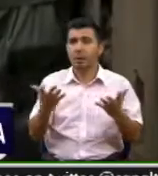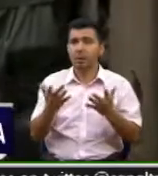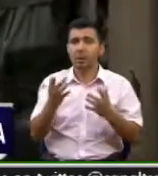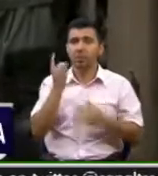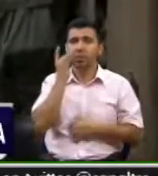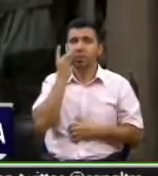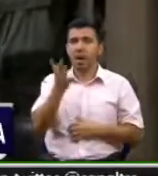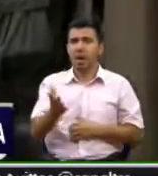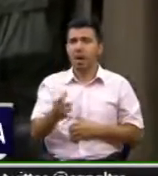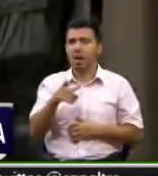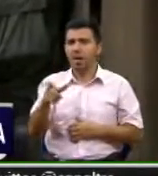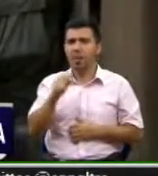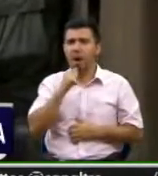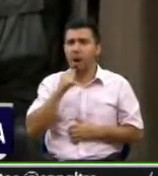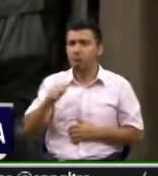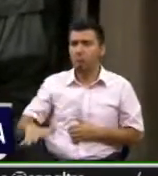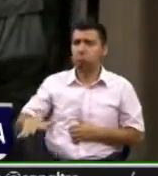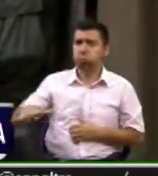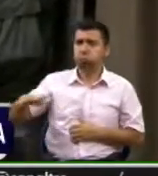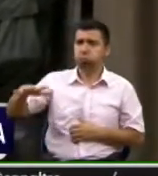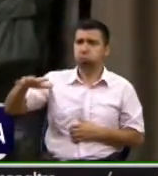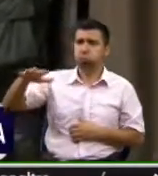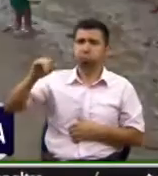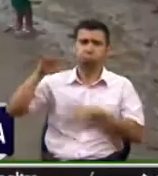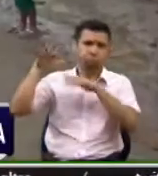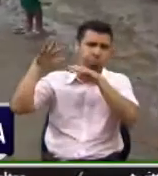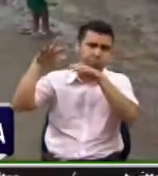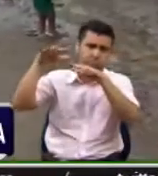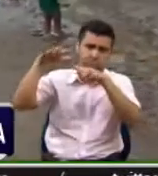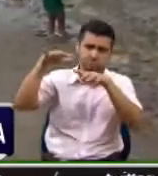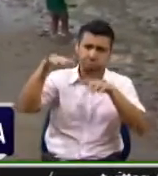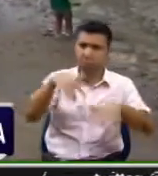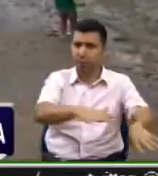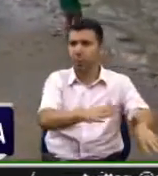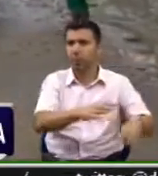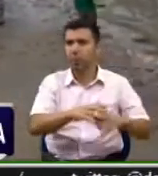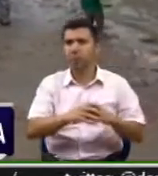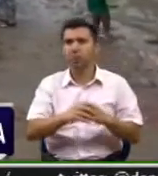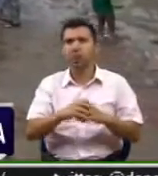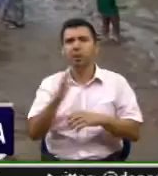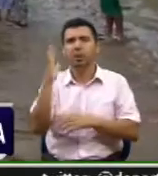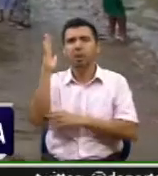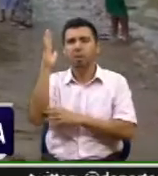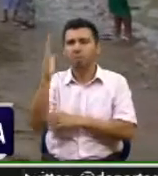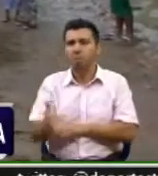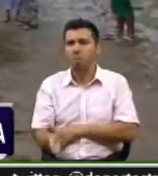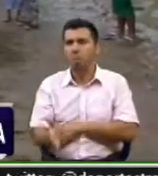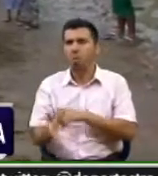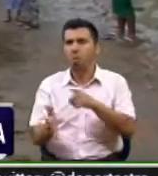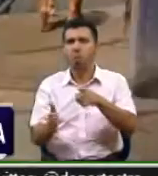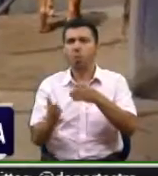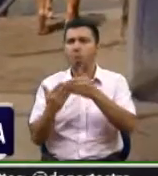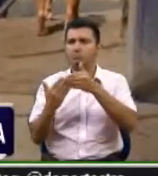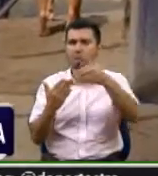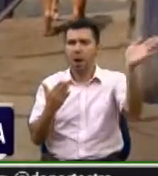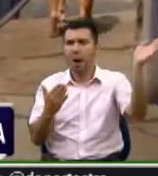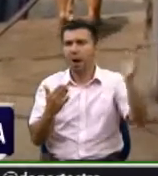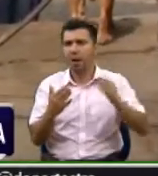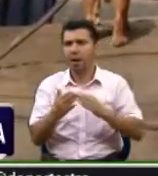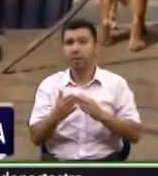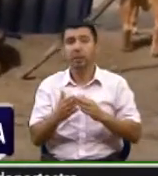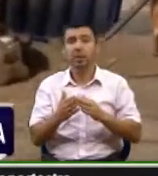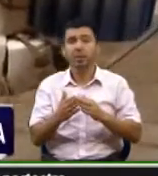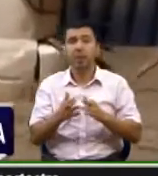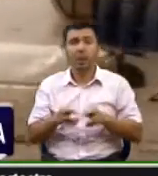terrible ver cómo subía, cómo bajó eso, el agua pasaba por encima del muro, se reventó, se estalló la quebrada